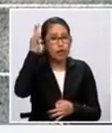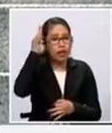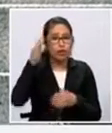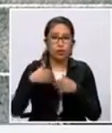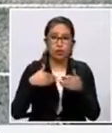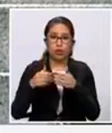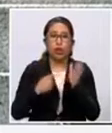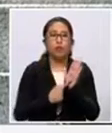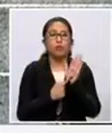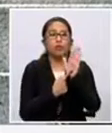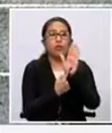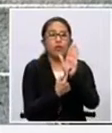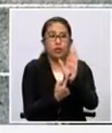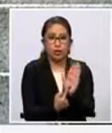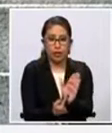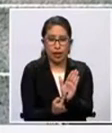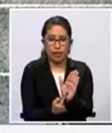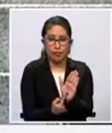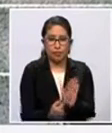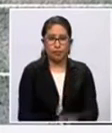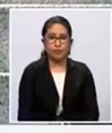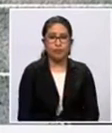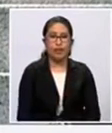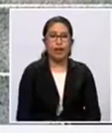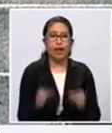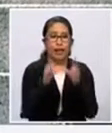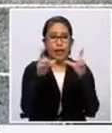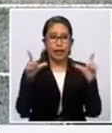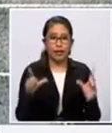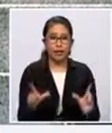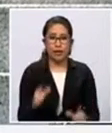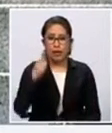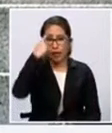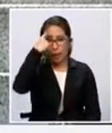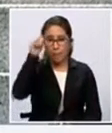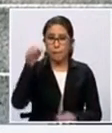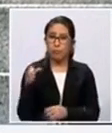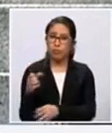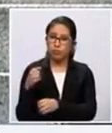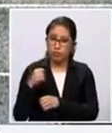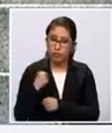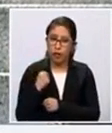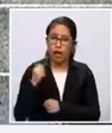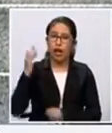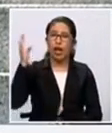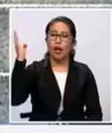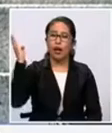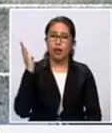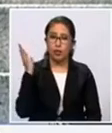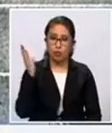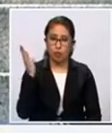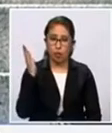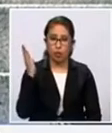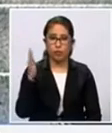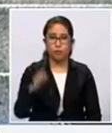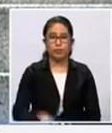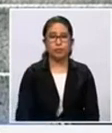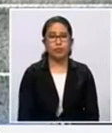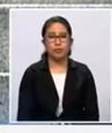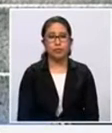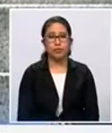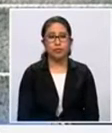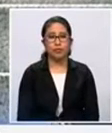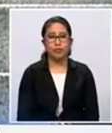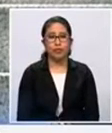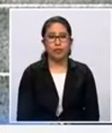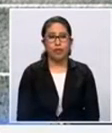fiscal, puede perfectamente habilitarse y en el tiempo que le corresponde al colegio fiscal poderlo cobrar. Por